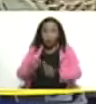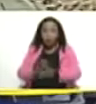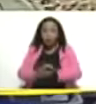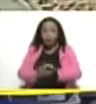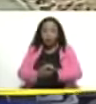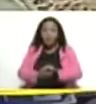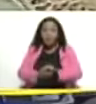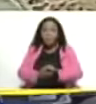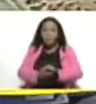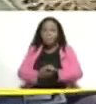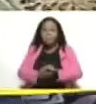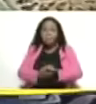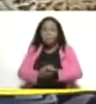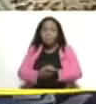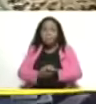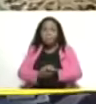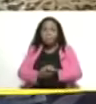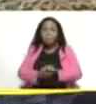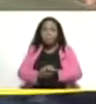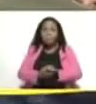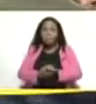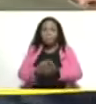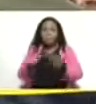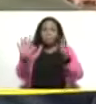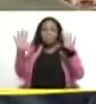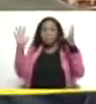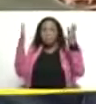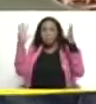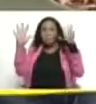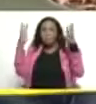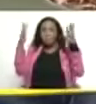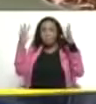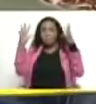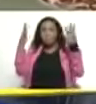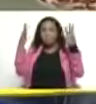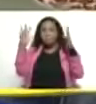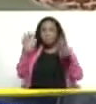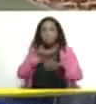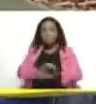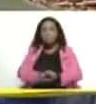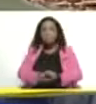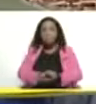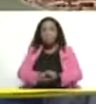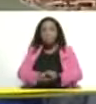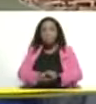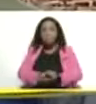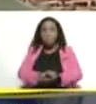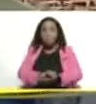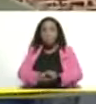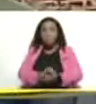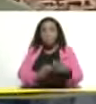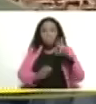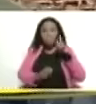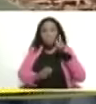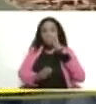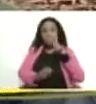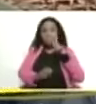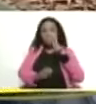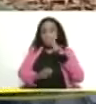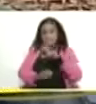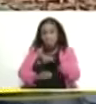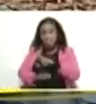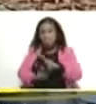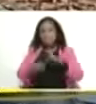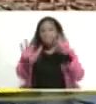Redentor, que lo celebran todas las civilizaciones. Hay que ver lo que es el